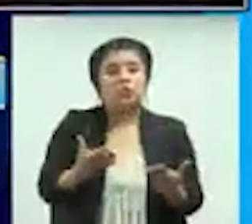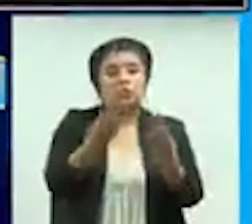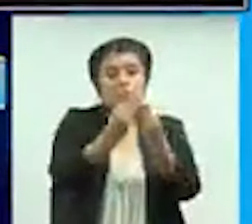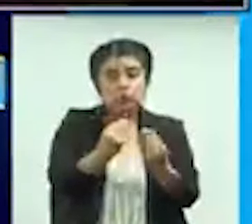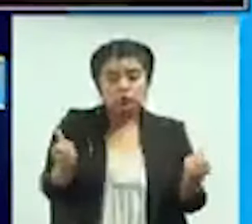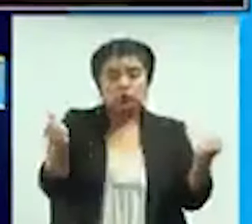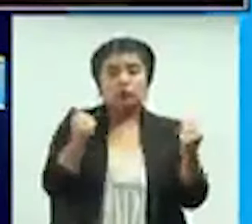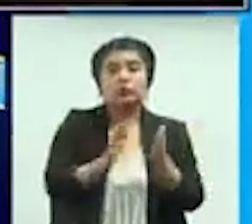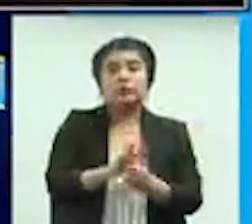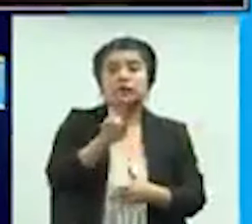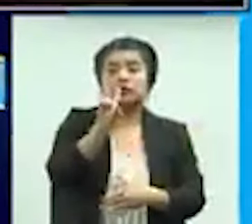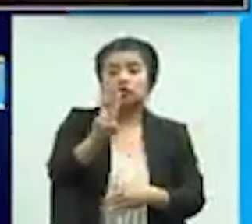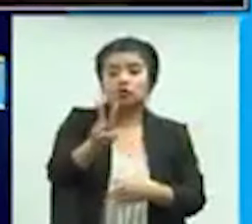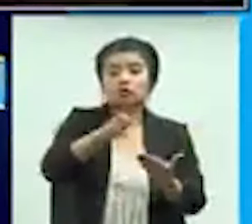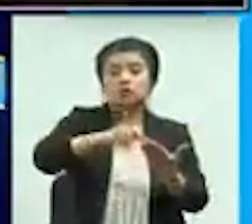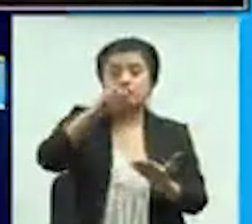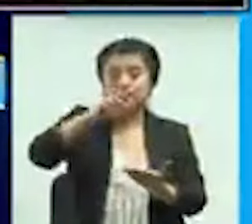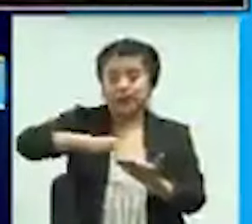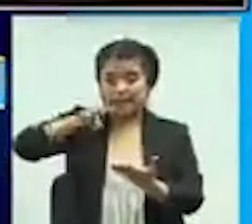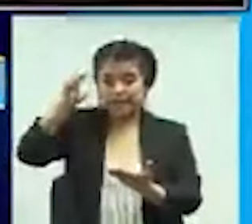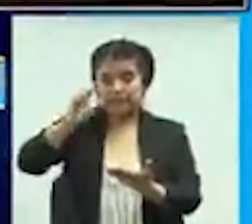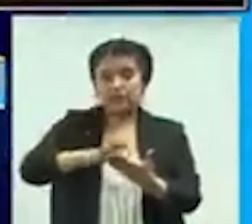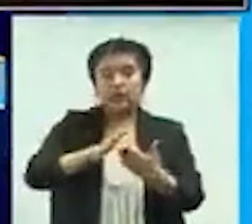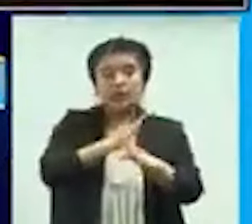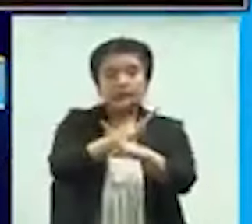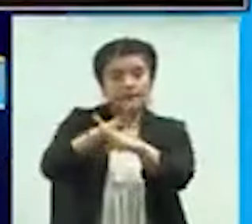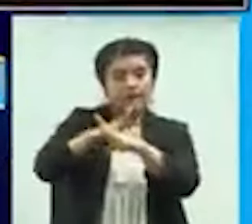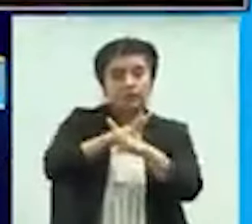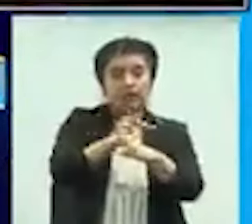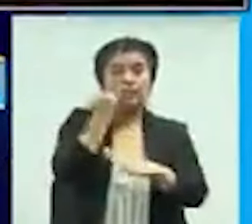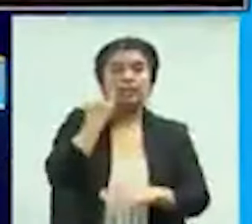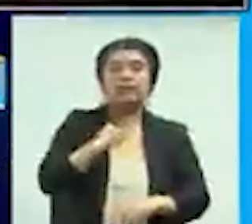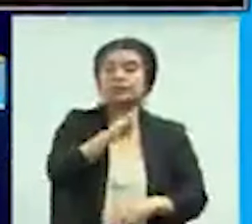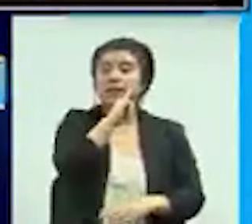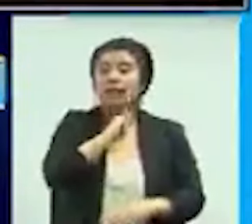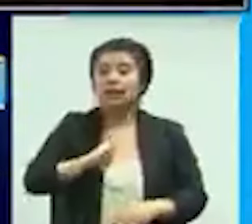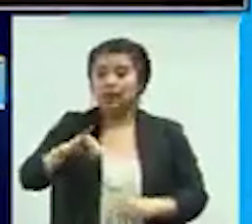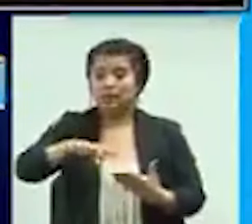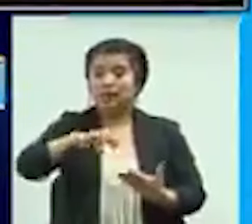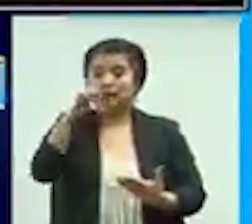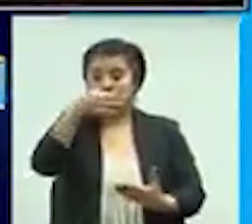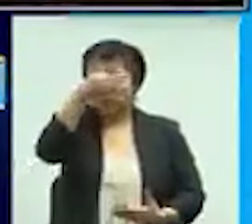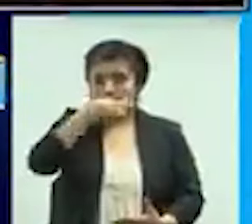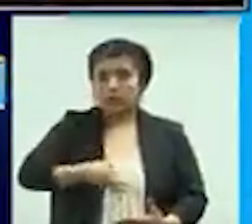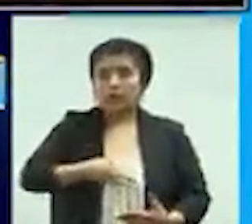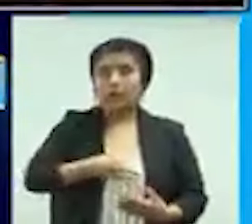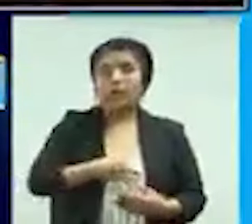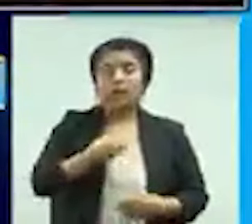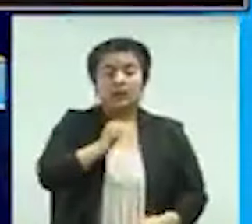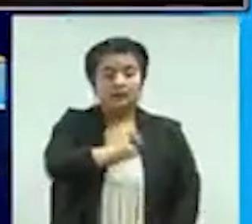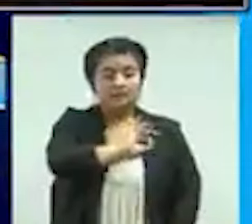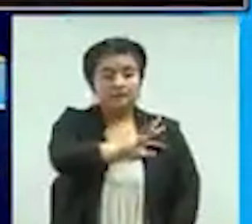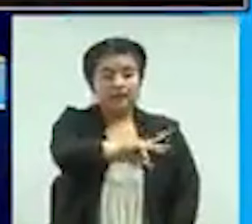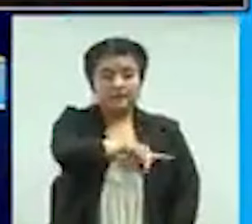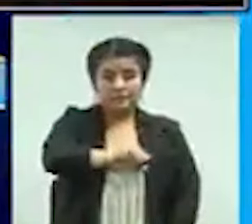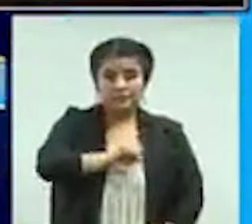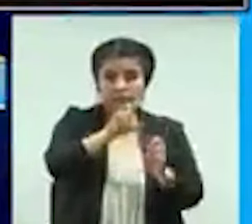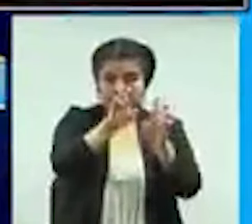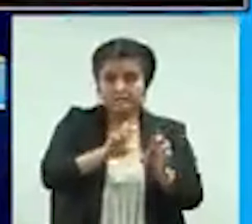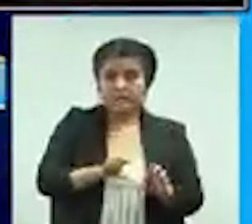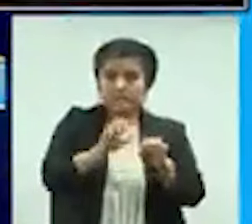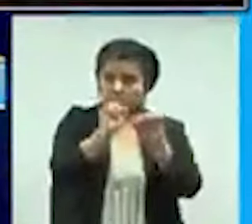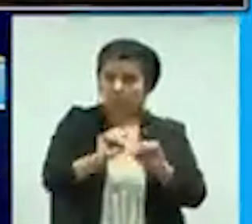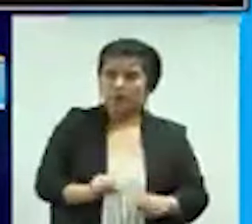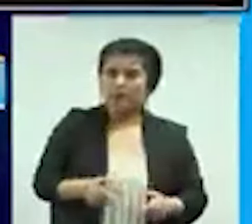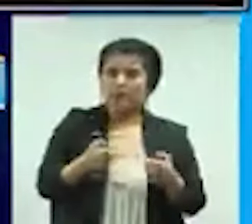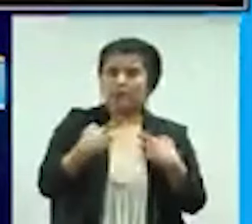solución de dos estados, con la seguridad de Israel garantizada, donde israelíes y palestinos puedan vivir uno al lado